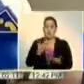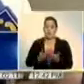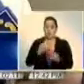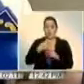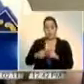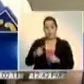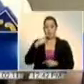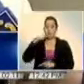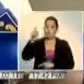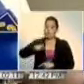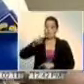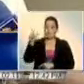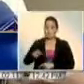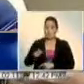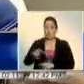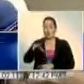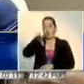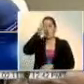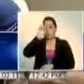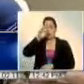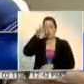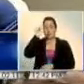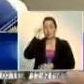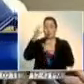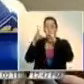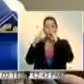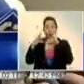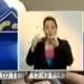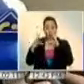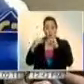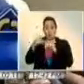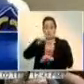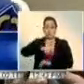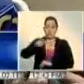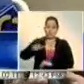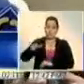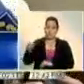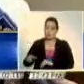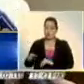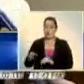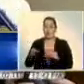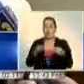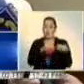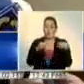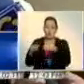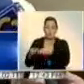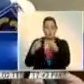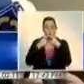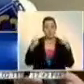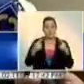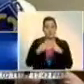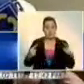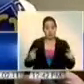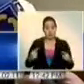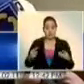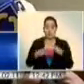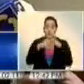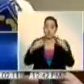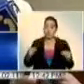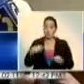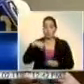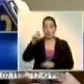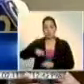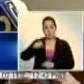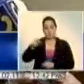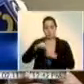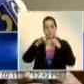para ello es necesario que comprendamos que estamos hablando de ciudadanos que representamos a tendencias políticas distintas y que todos